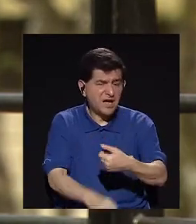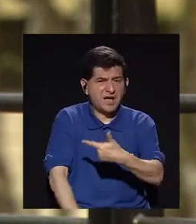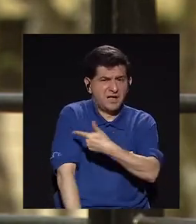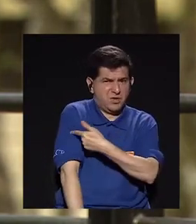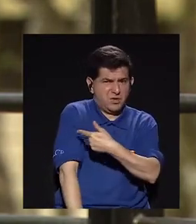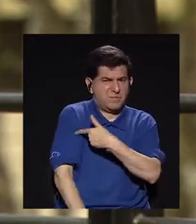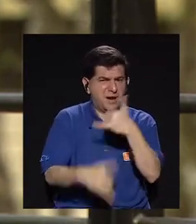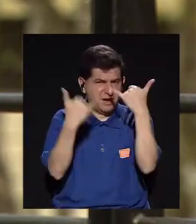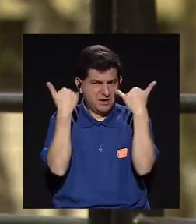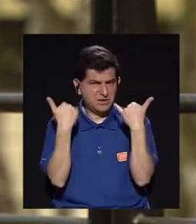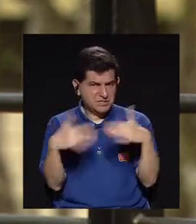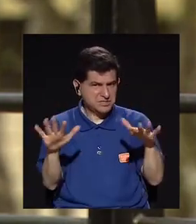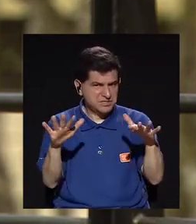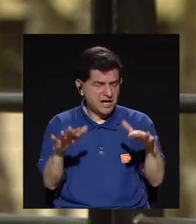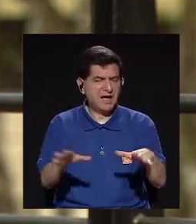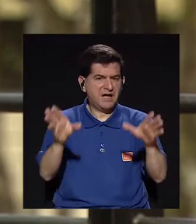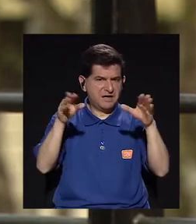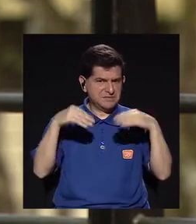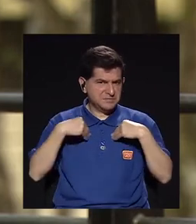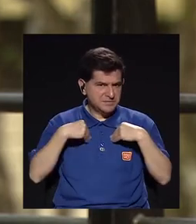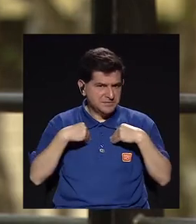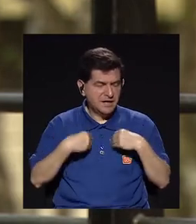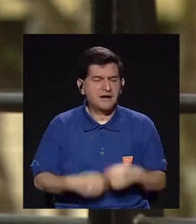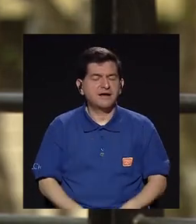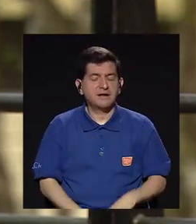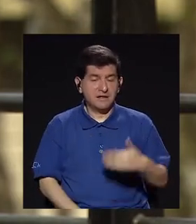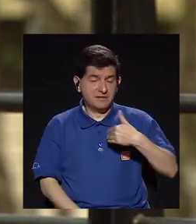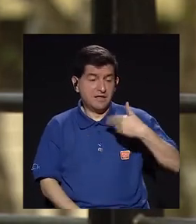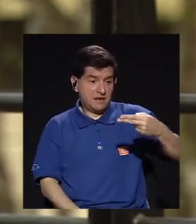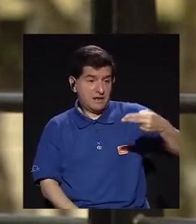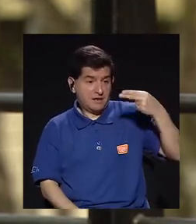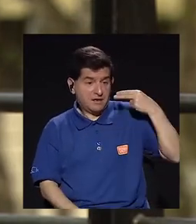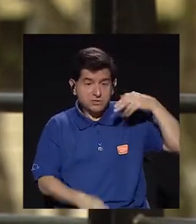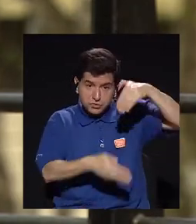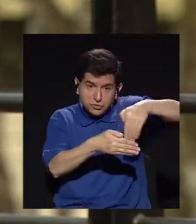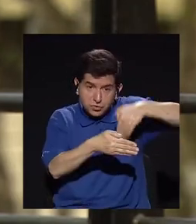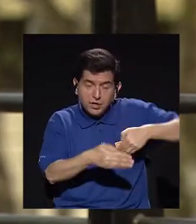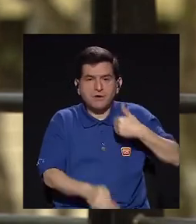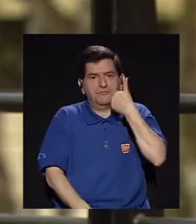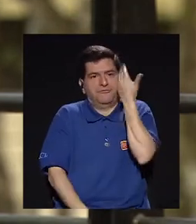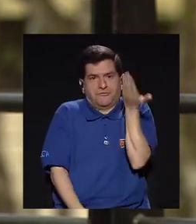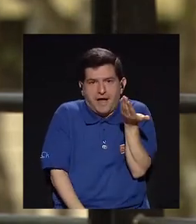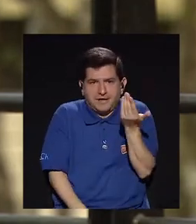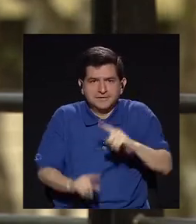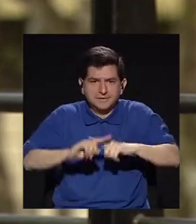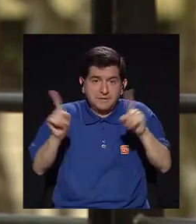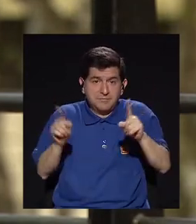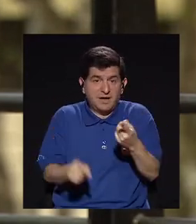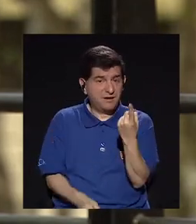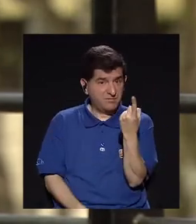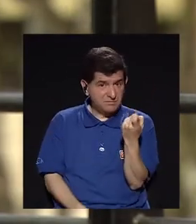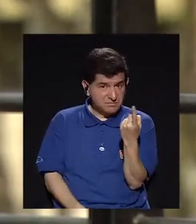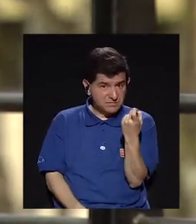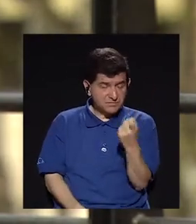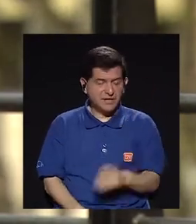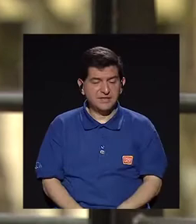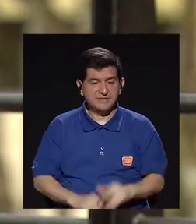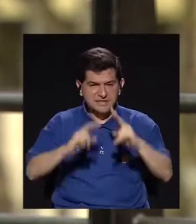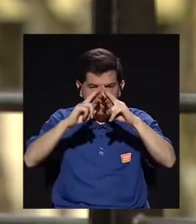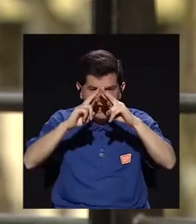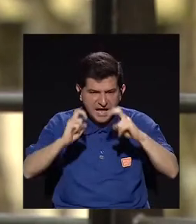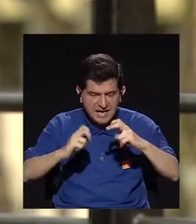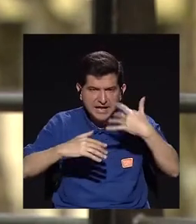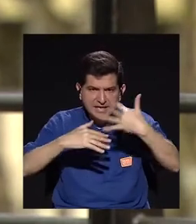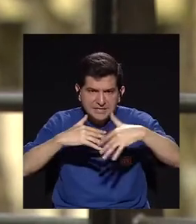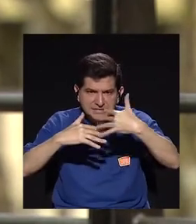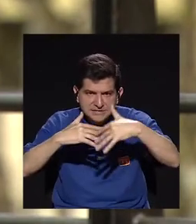¿cuáles vacunas tuvo que haber ya recibido? Uh-huh. Si tenemos el histórico de vacunación, es mucho más fácil. Pero si no, tendríamos que hacer algún